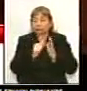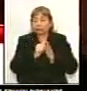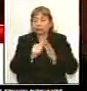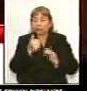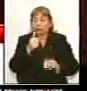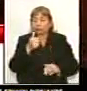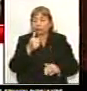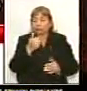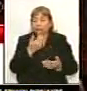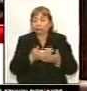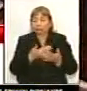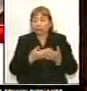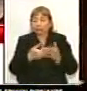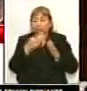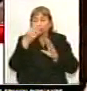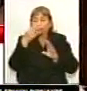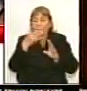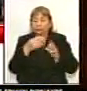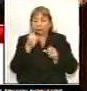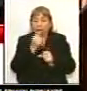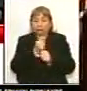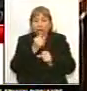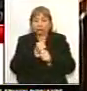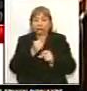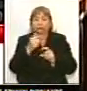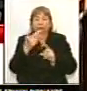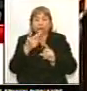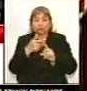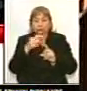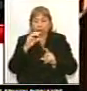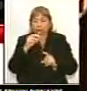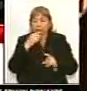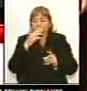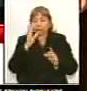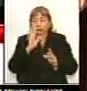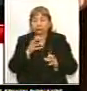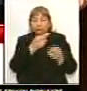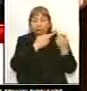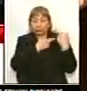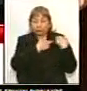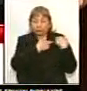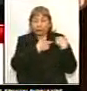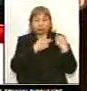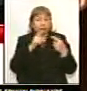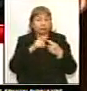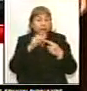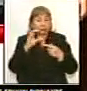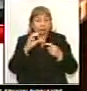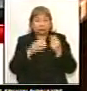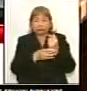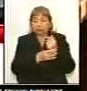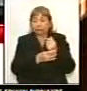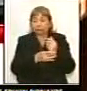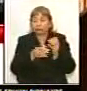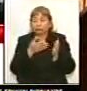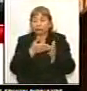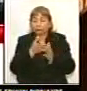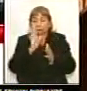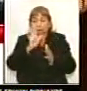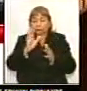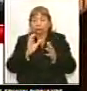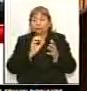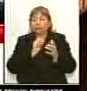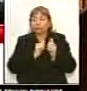artículo 10 dice funciones del profesional tecnólogo médico. Son funciones del profesional tecnólogo médico en el ámbito de su